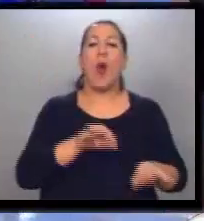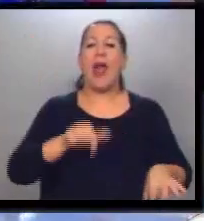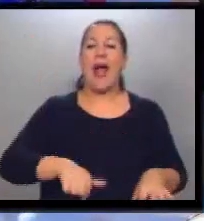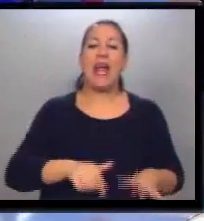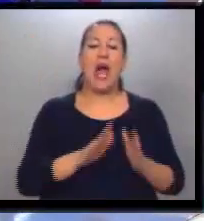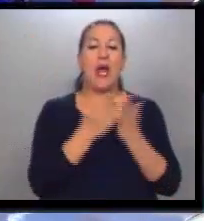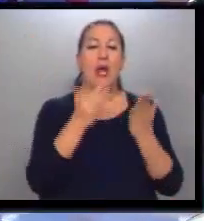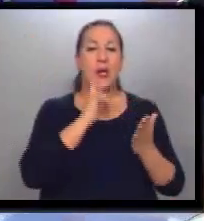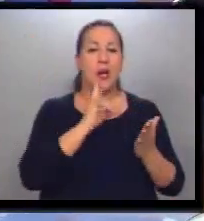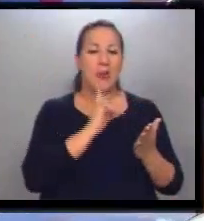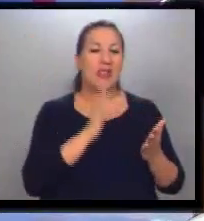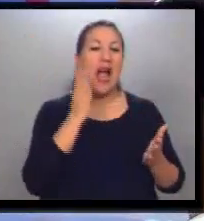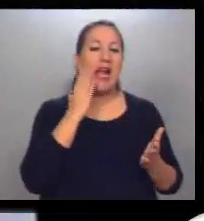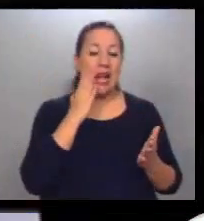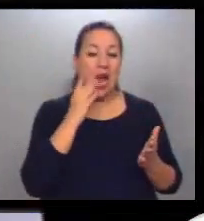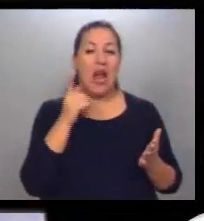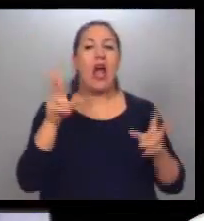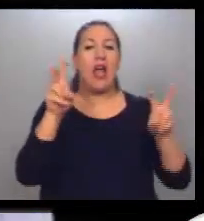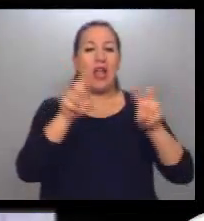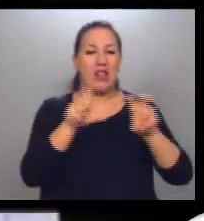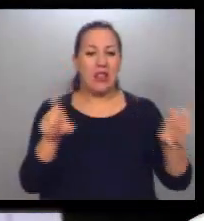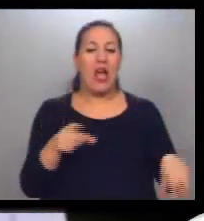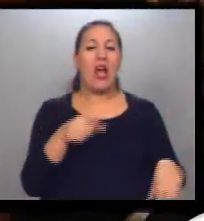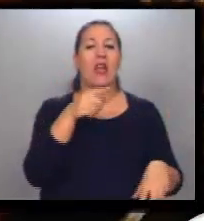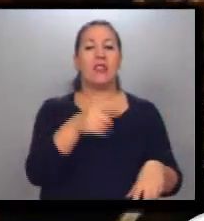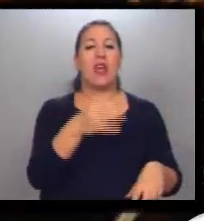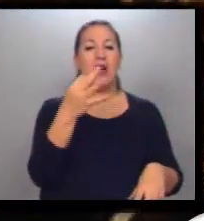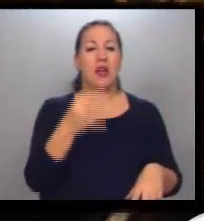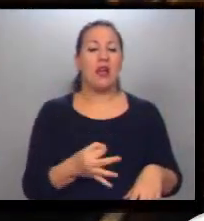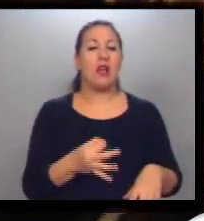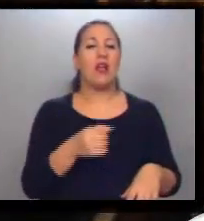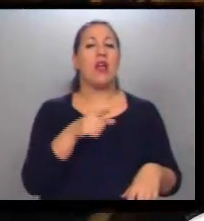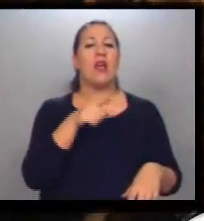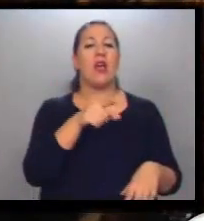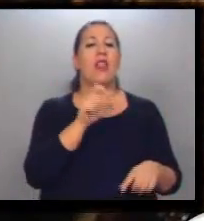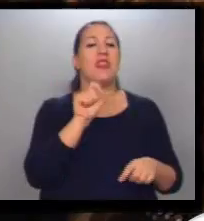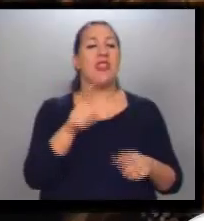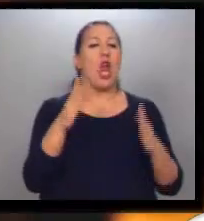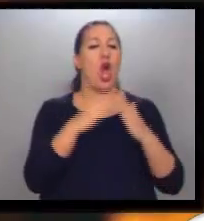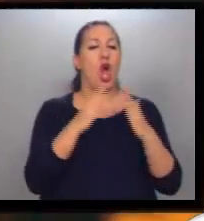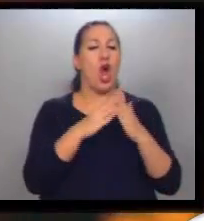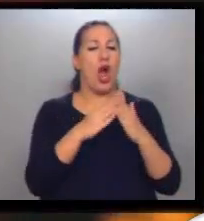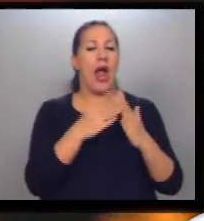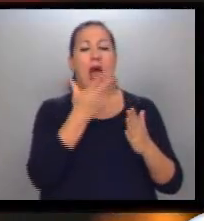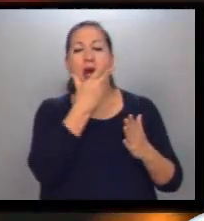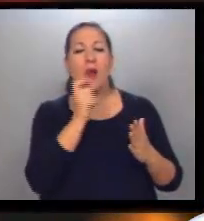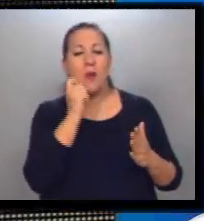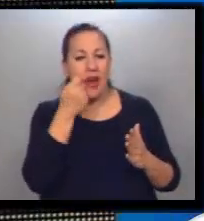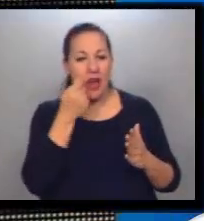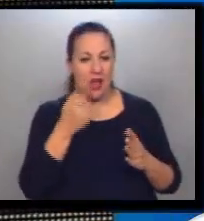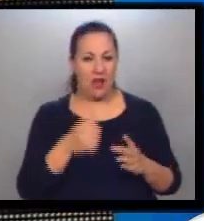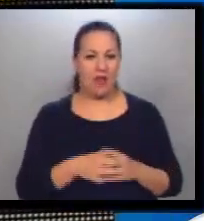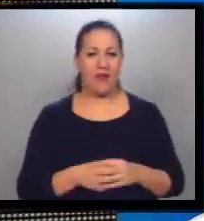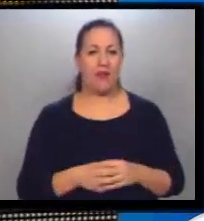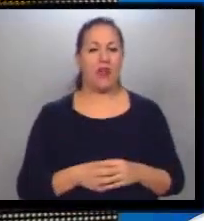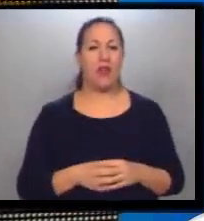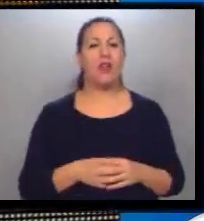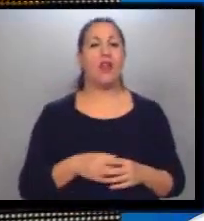la titulan, la nota, Bella, recatada y del hogar. Anoten esta frase, y del hogar.